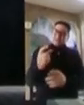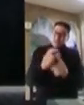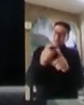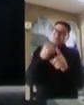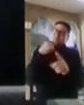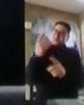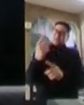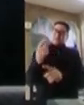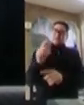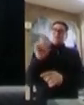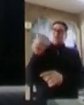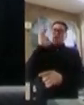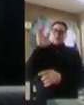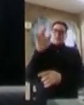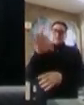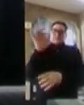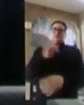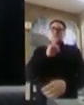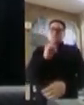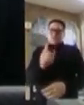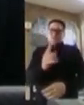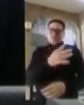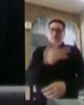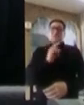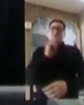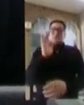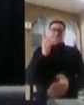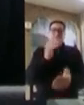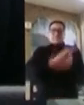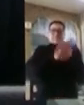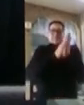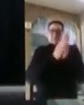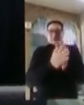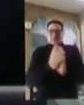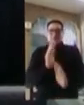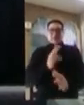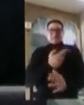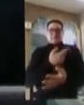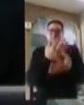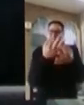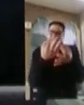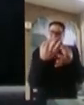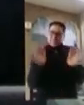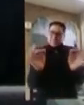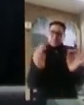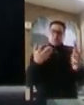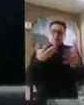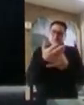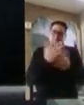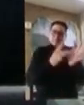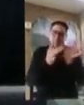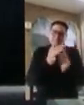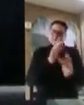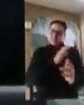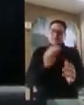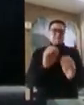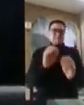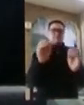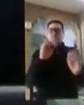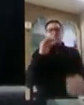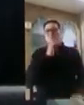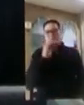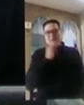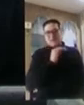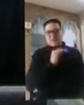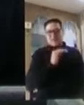libres. Entonces, qué bueno es que en Cristo no hay mentira. A través de Cristo